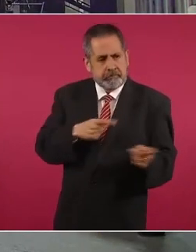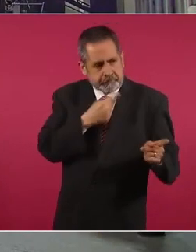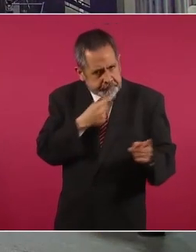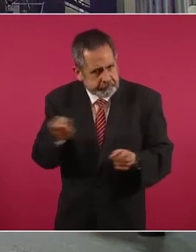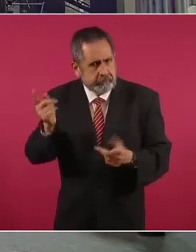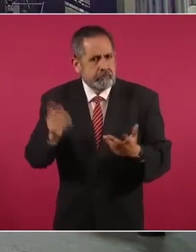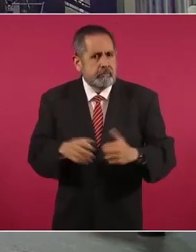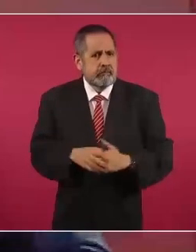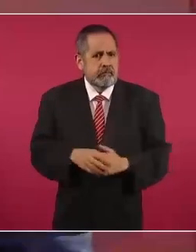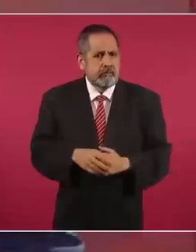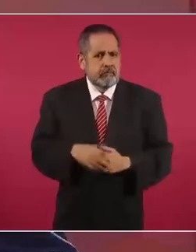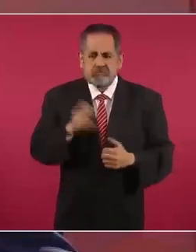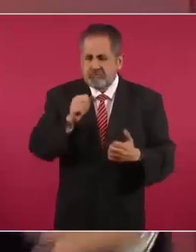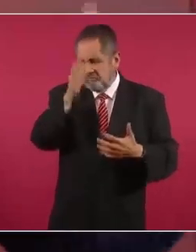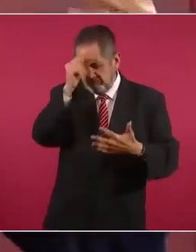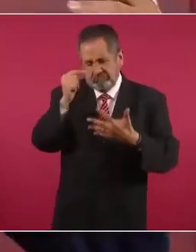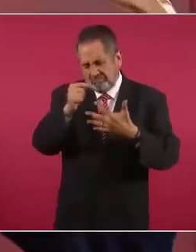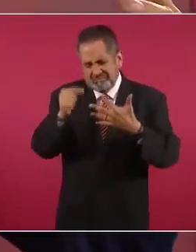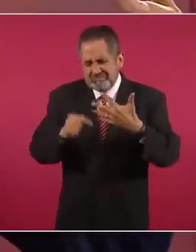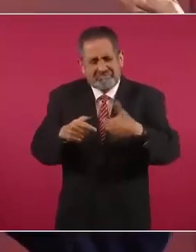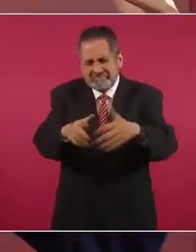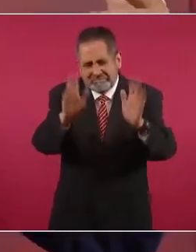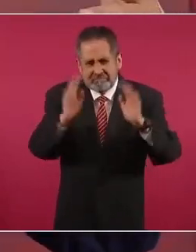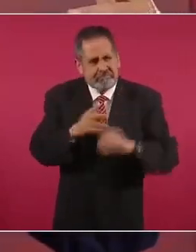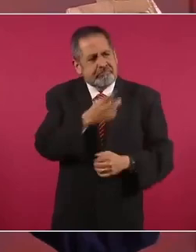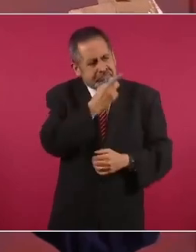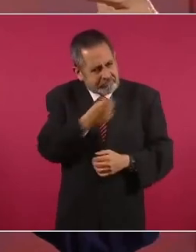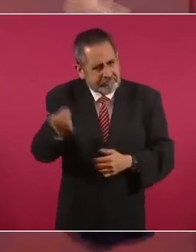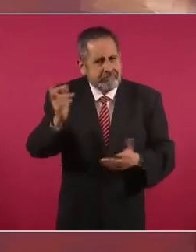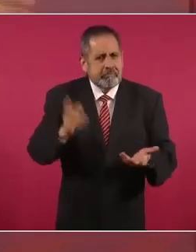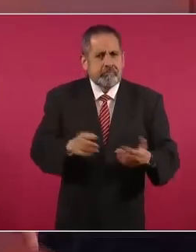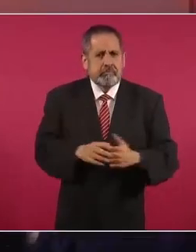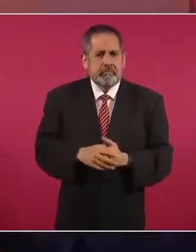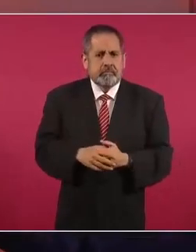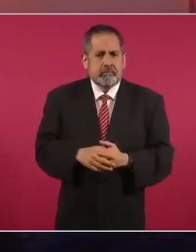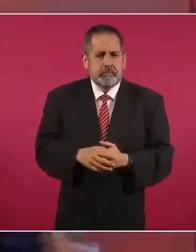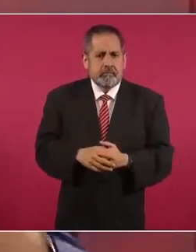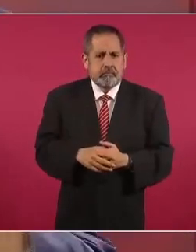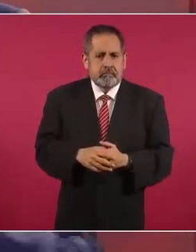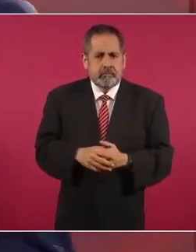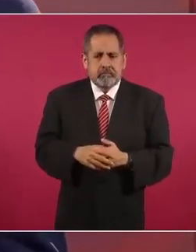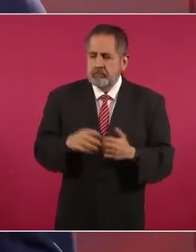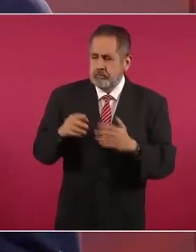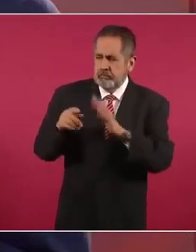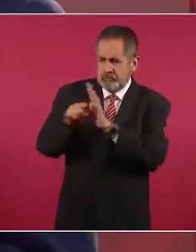No estamos de acuerdo en esto, o no en negativo, sino